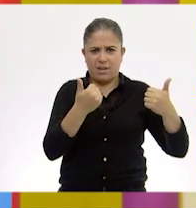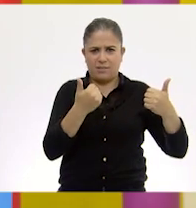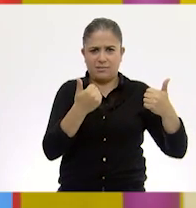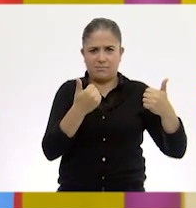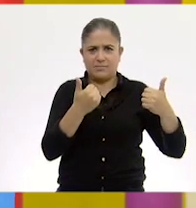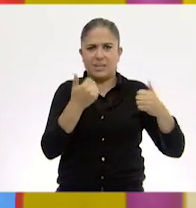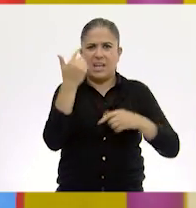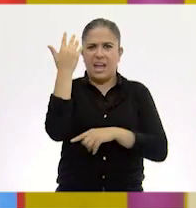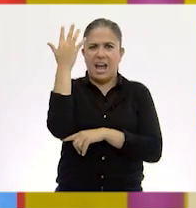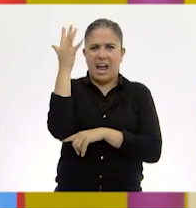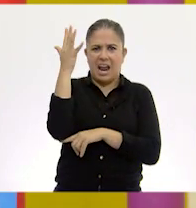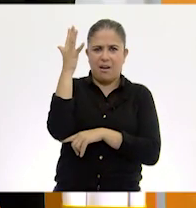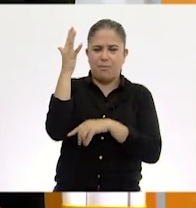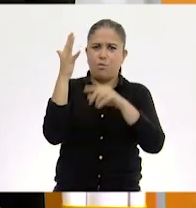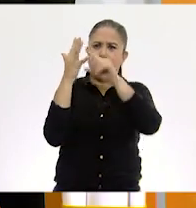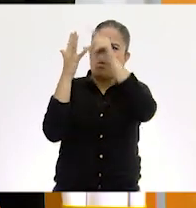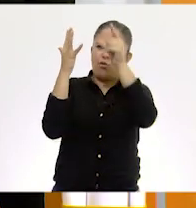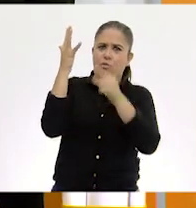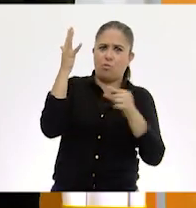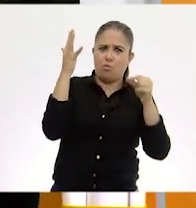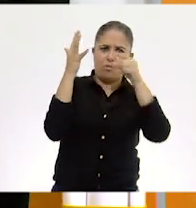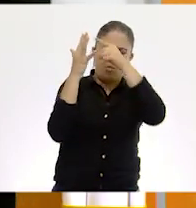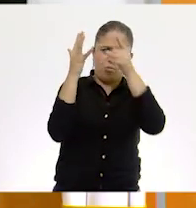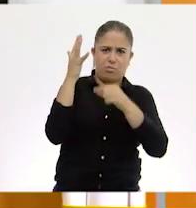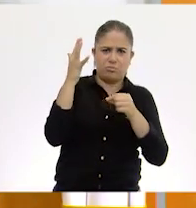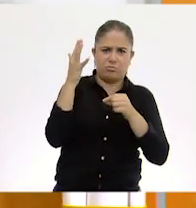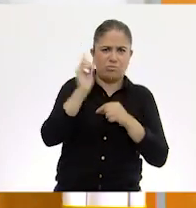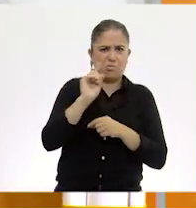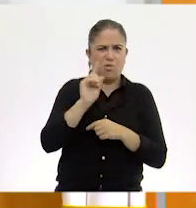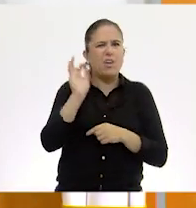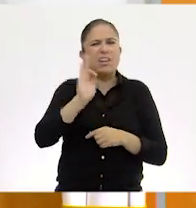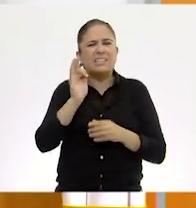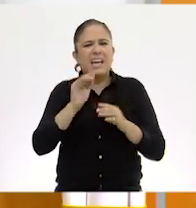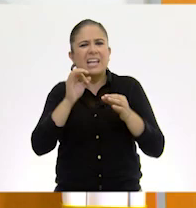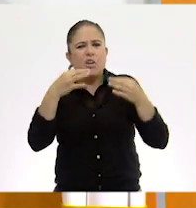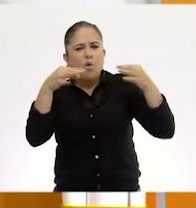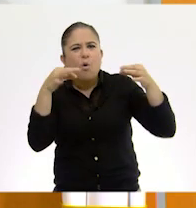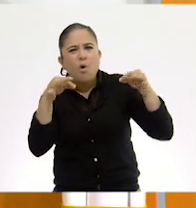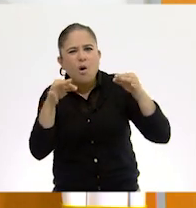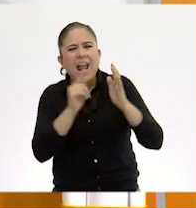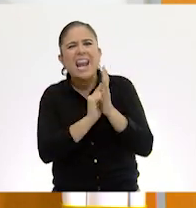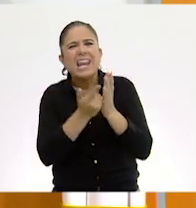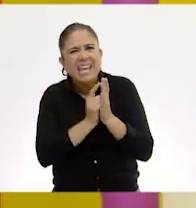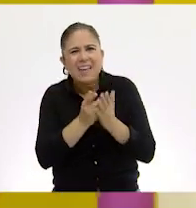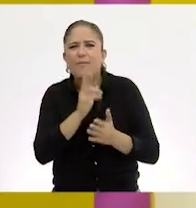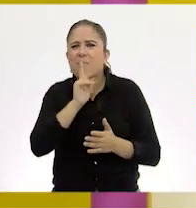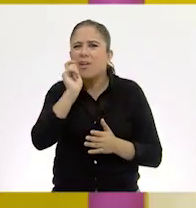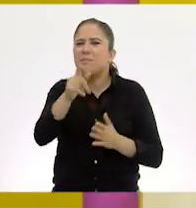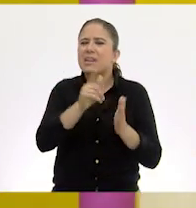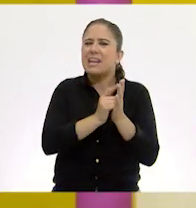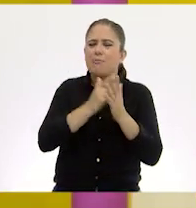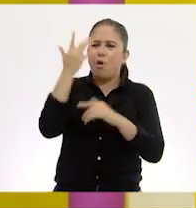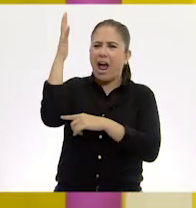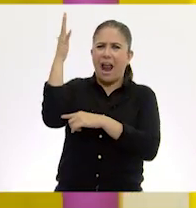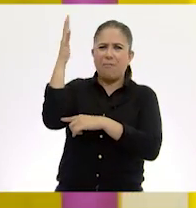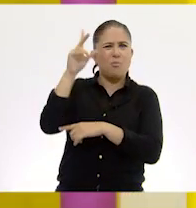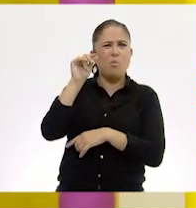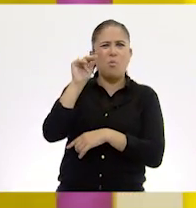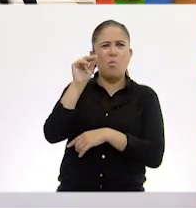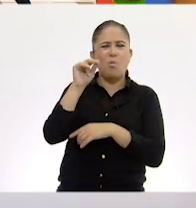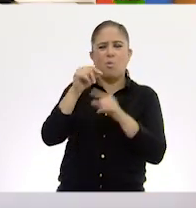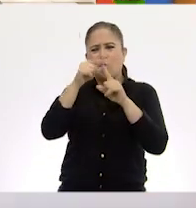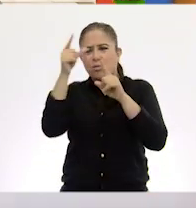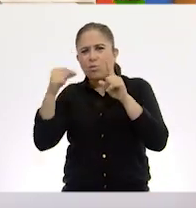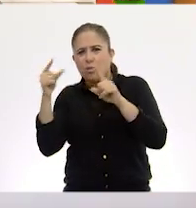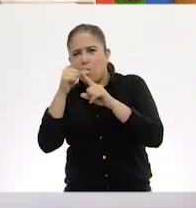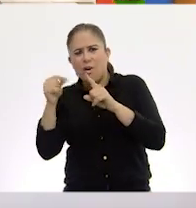Con es un árbol, hojas. Pero es una hoja, pero no da sombra. Como de una libreta, tal vez. O un libro. Sí, puede ser un libro. Libro, va. Muy bien, muy bien. Aquí hay